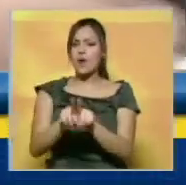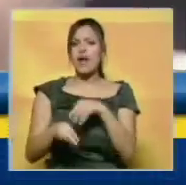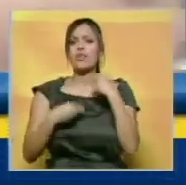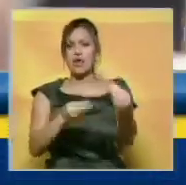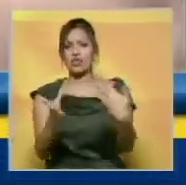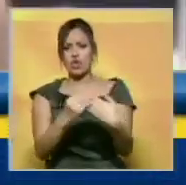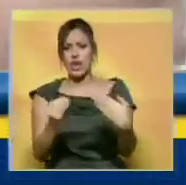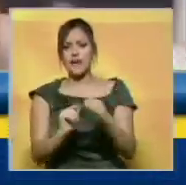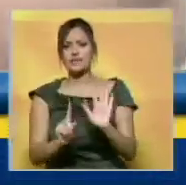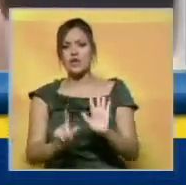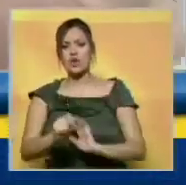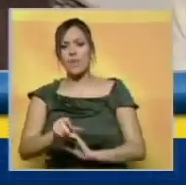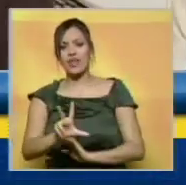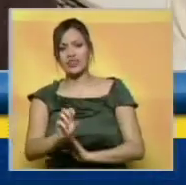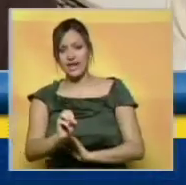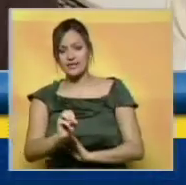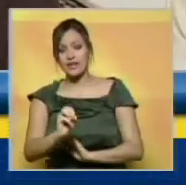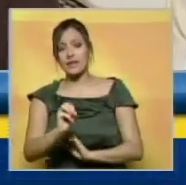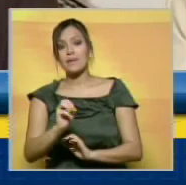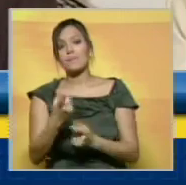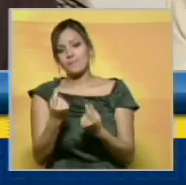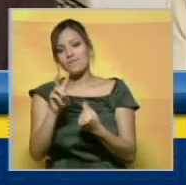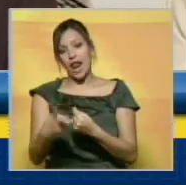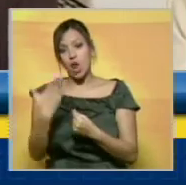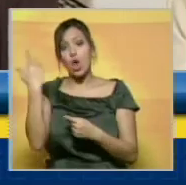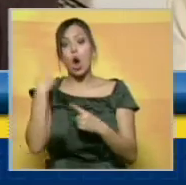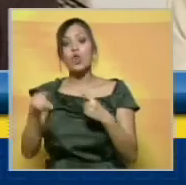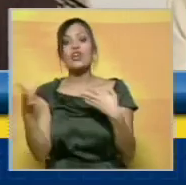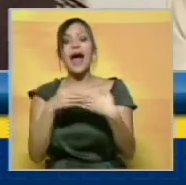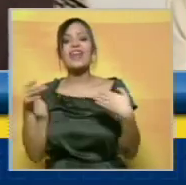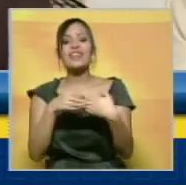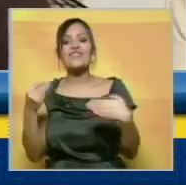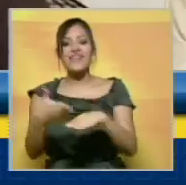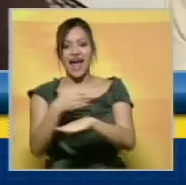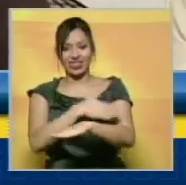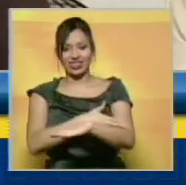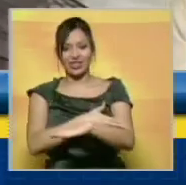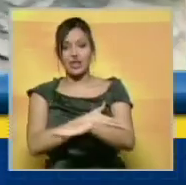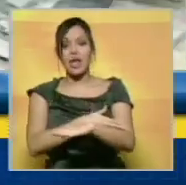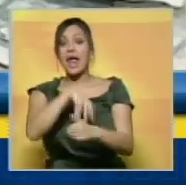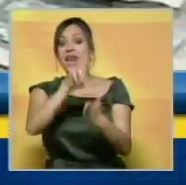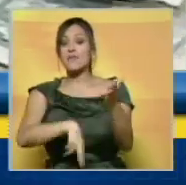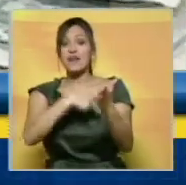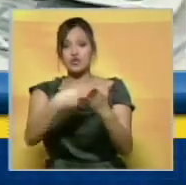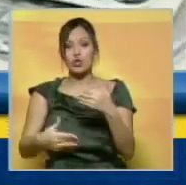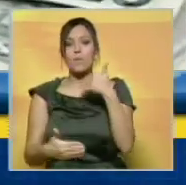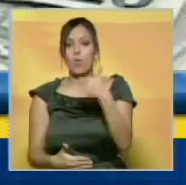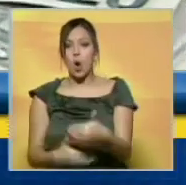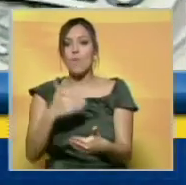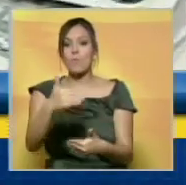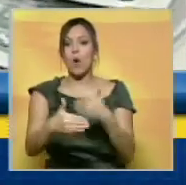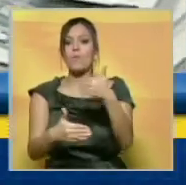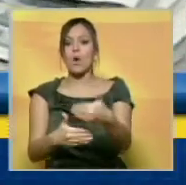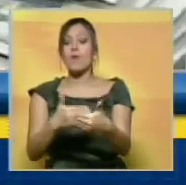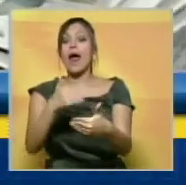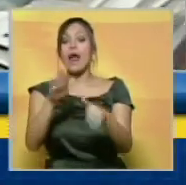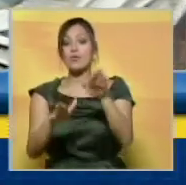a 6,30. Con respecto al tema de Cadivi, él anunció que la eliminación se va a hacer de forma progresiva y